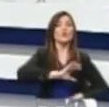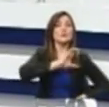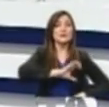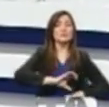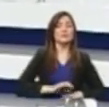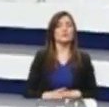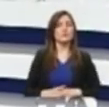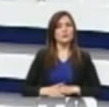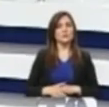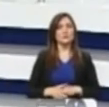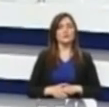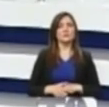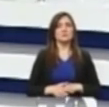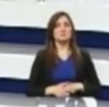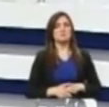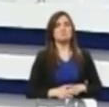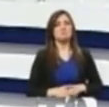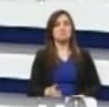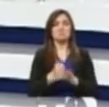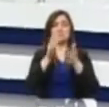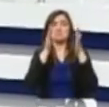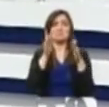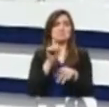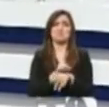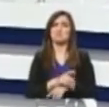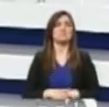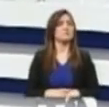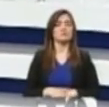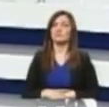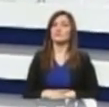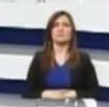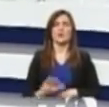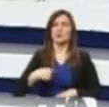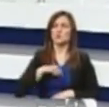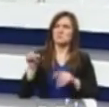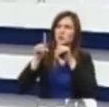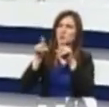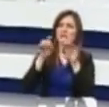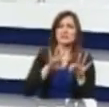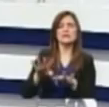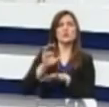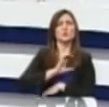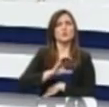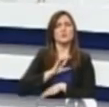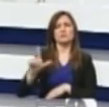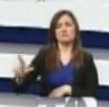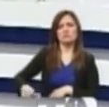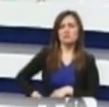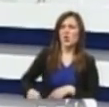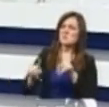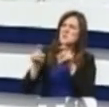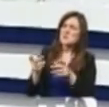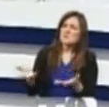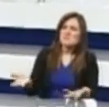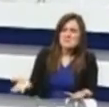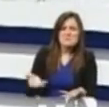clínica veterinaria del municipio de Quito y no recibían atención médica. Bueno, nosotros conversamos con el secretario metropolitano de Salud y él